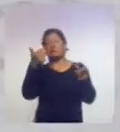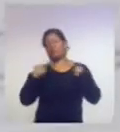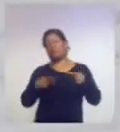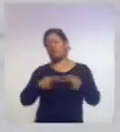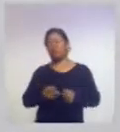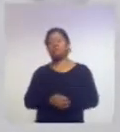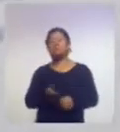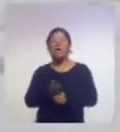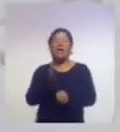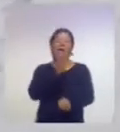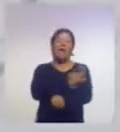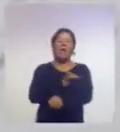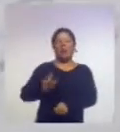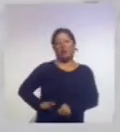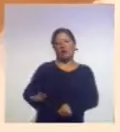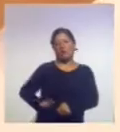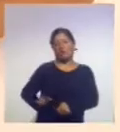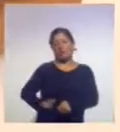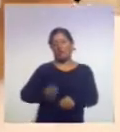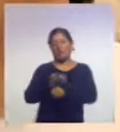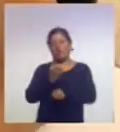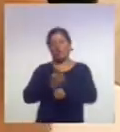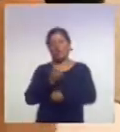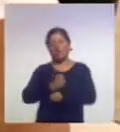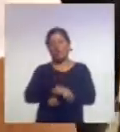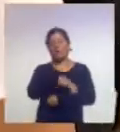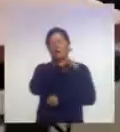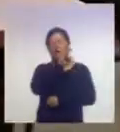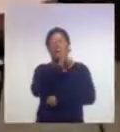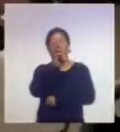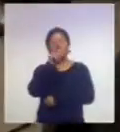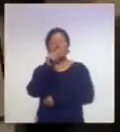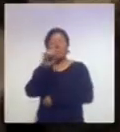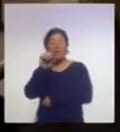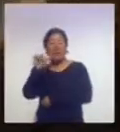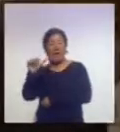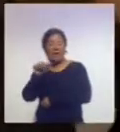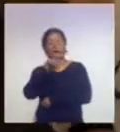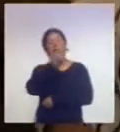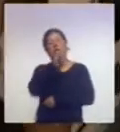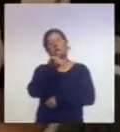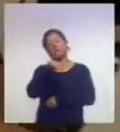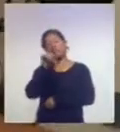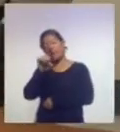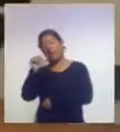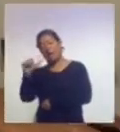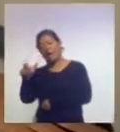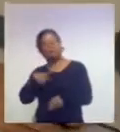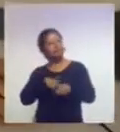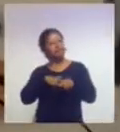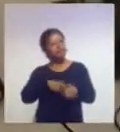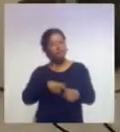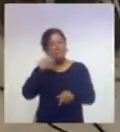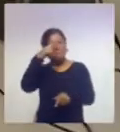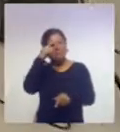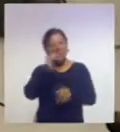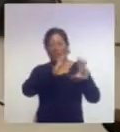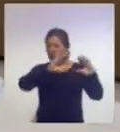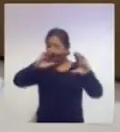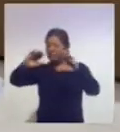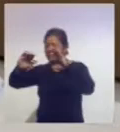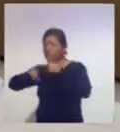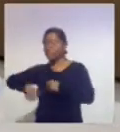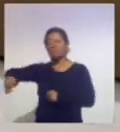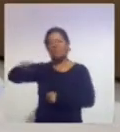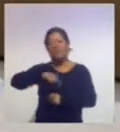gobierno del estado, a través del Instituto Tlaxcalteca para la Educación de los Adultos, mantiene las estrategias de atención para sacar de esta condición de